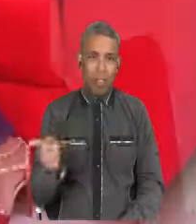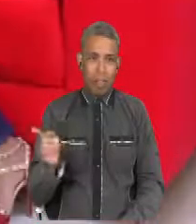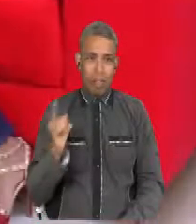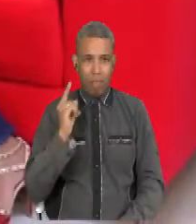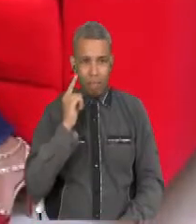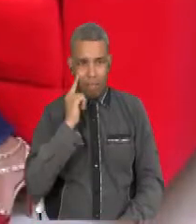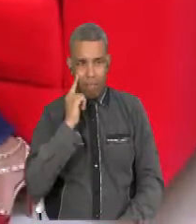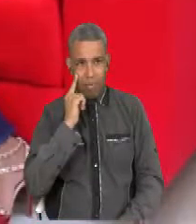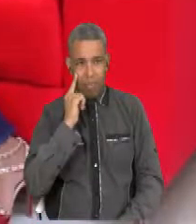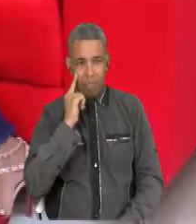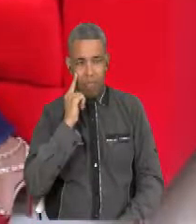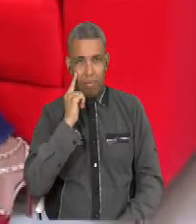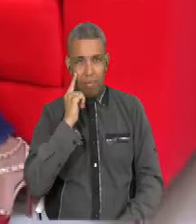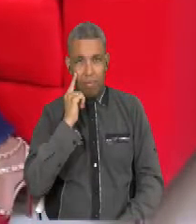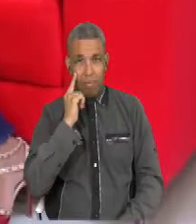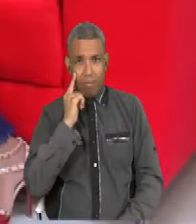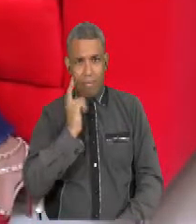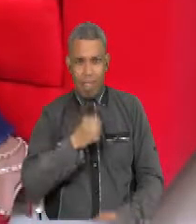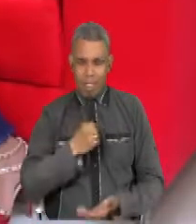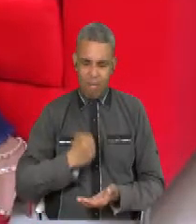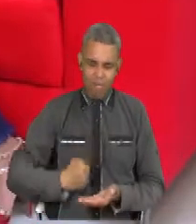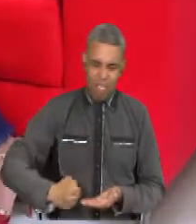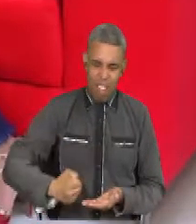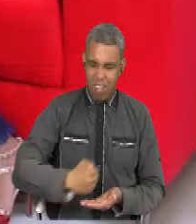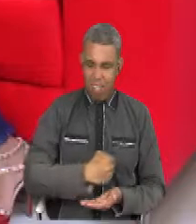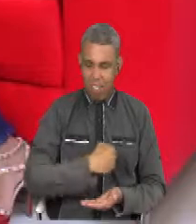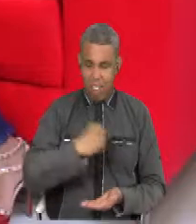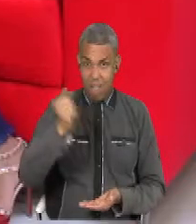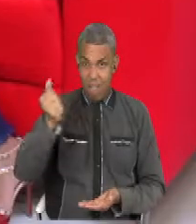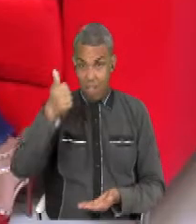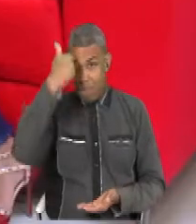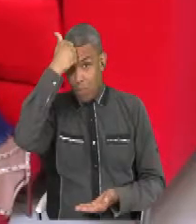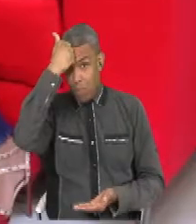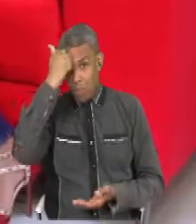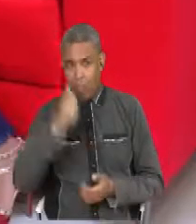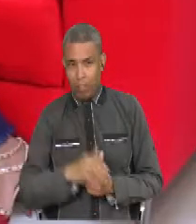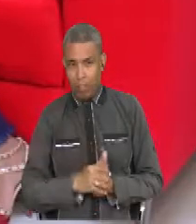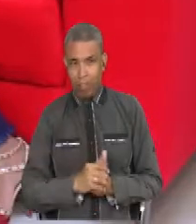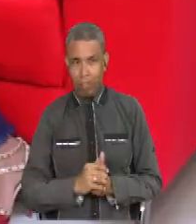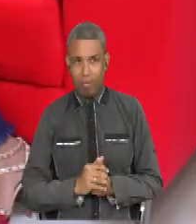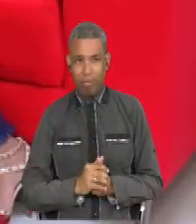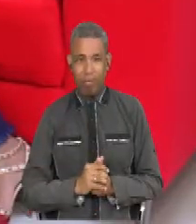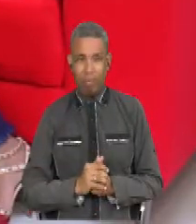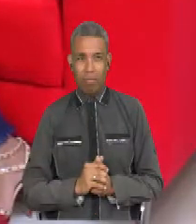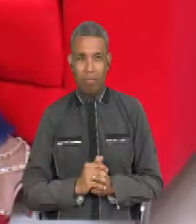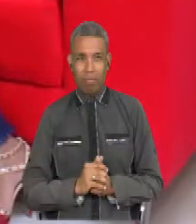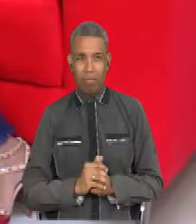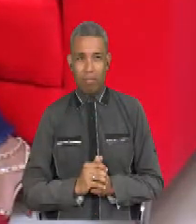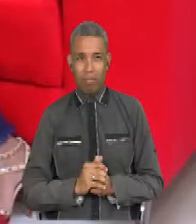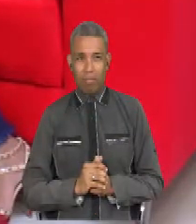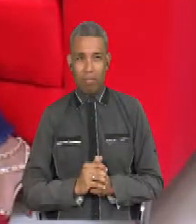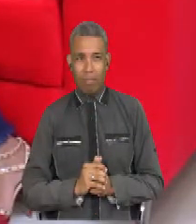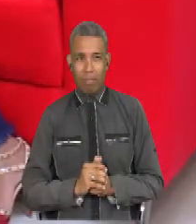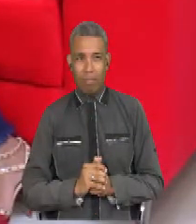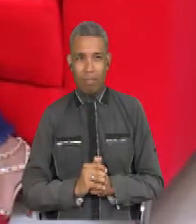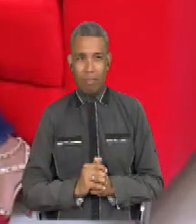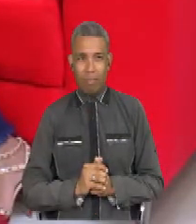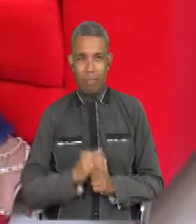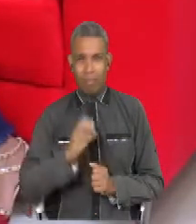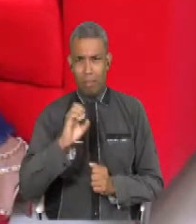Claro que sí, bueno, no tanto don, pero sí soy, bueno, el nombre artístico mío es Oscar, el patrón de la salsa,